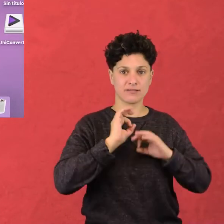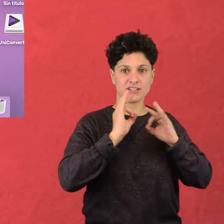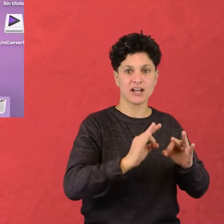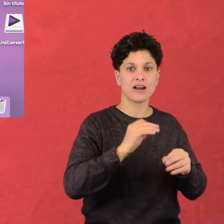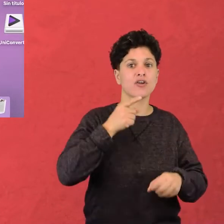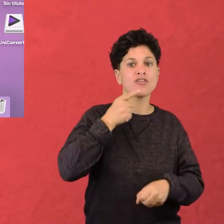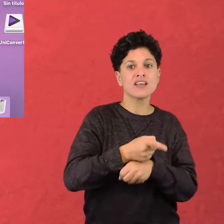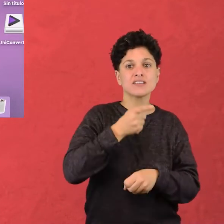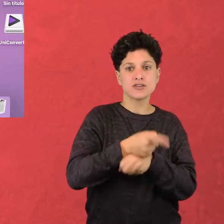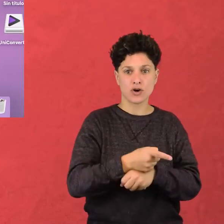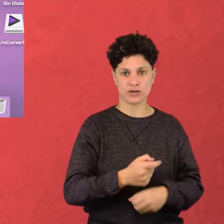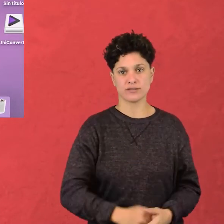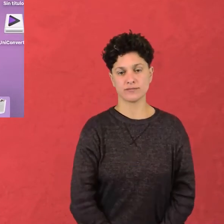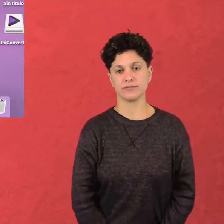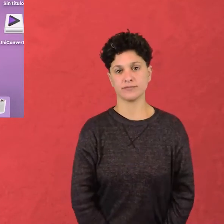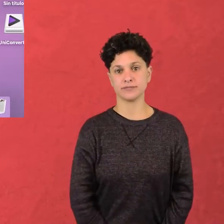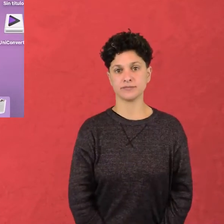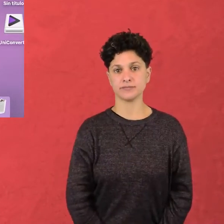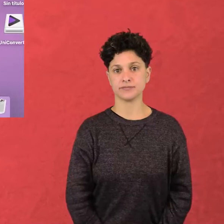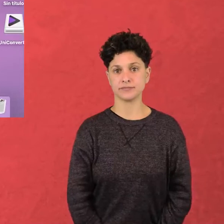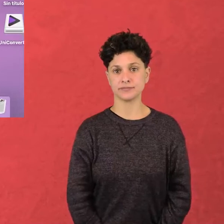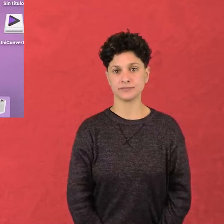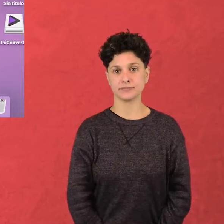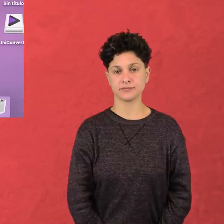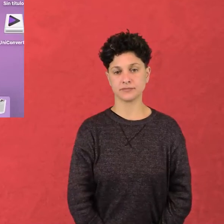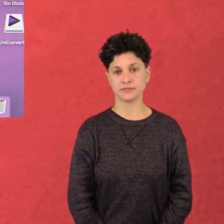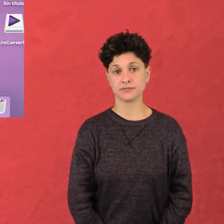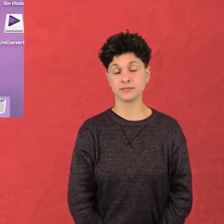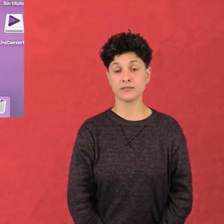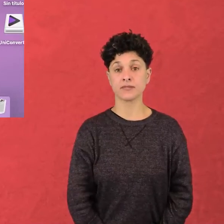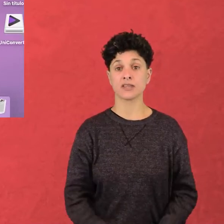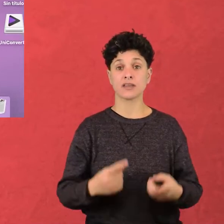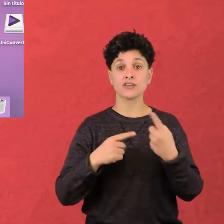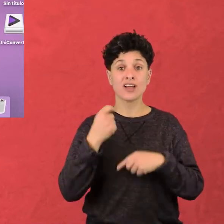se conquista, se logra tomando decisiones.